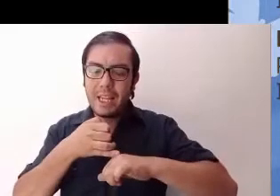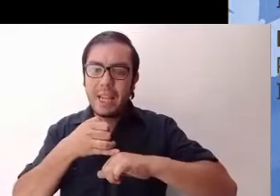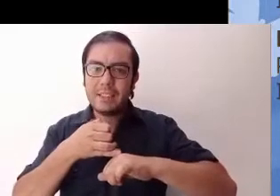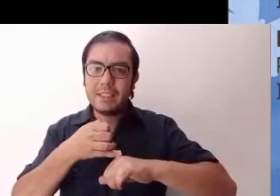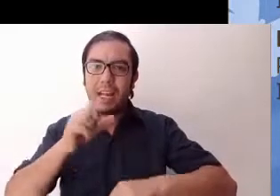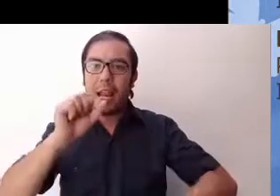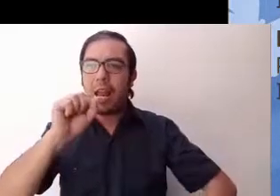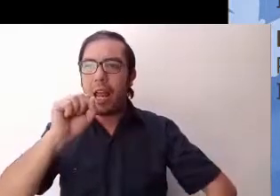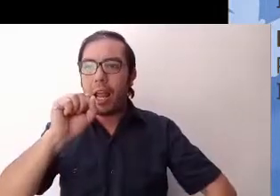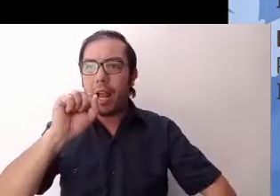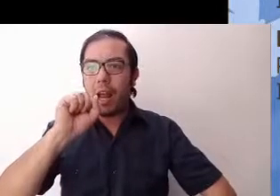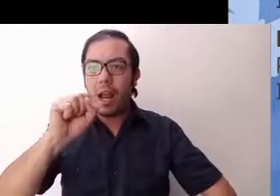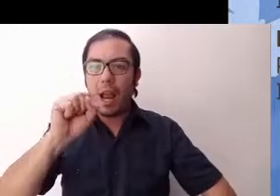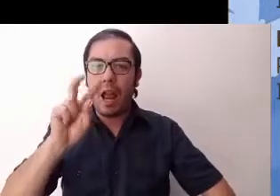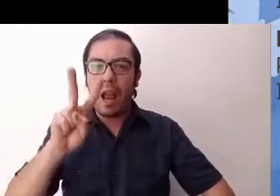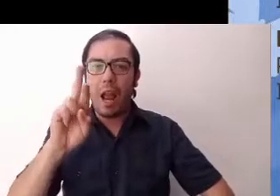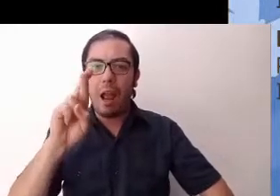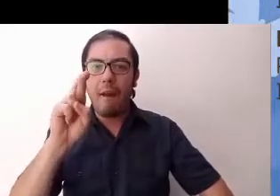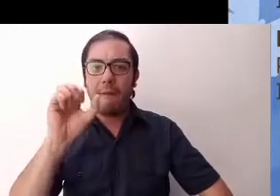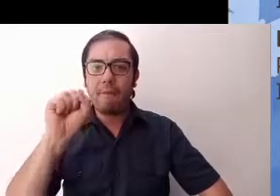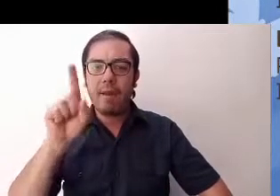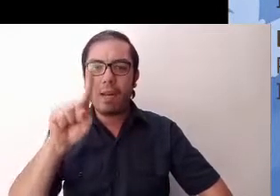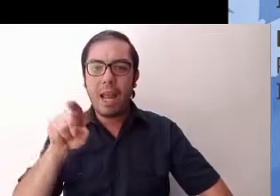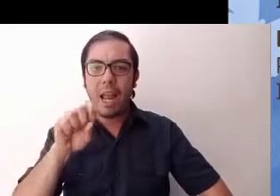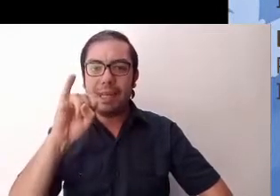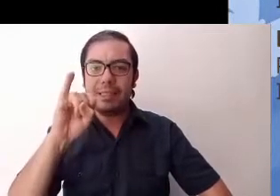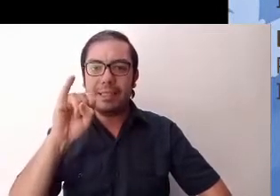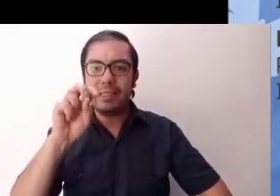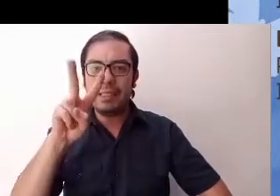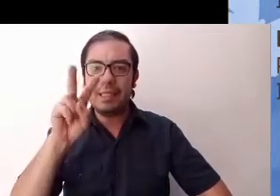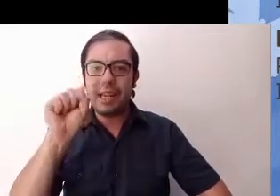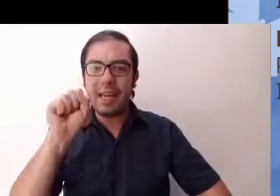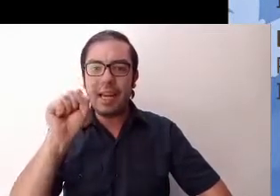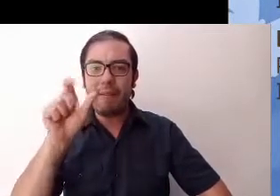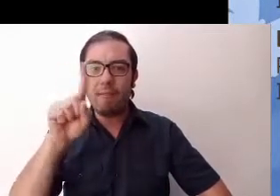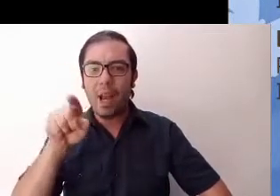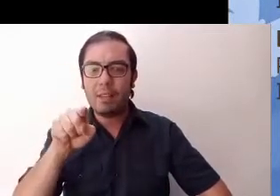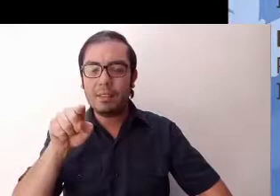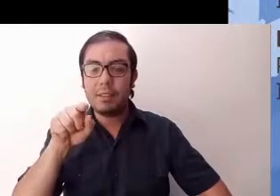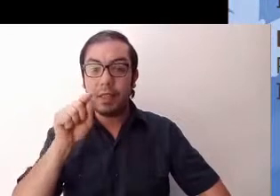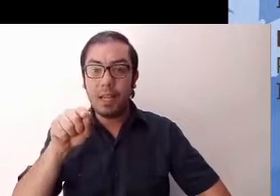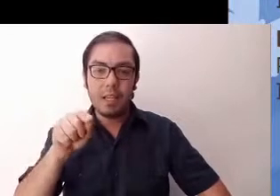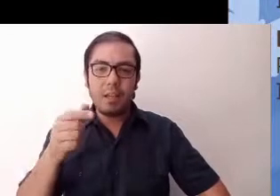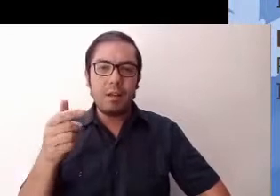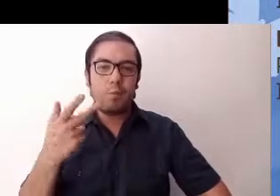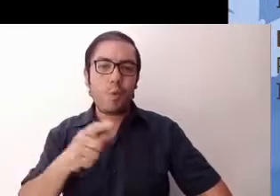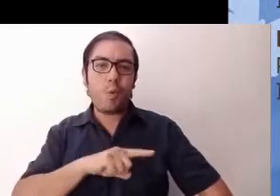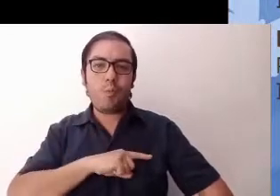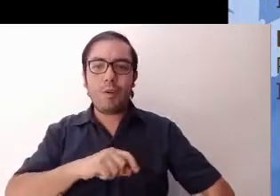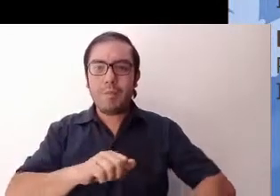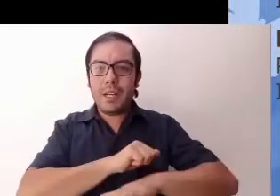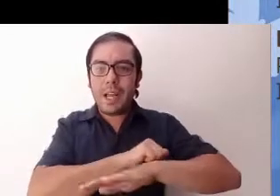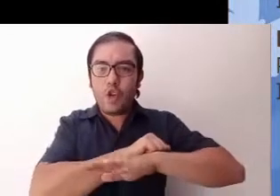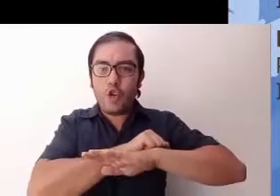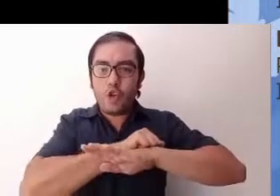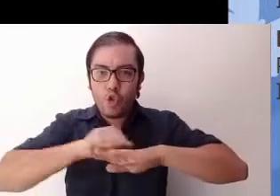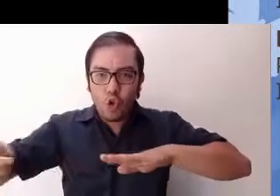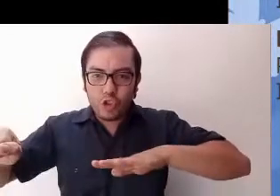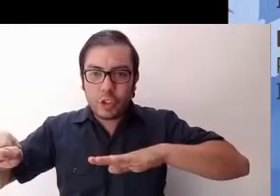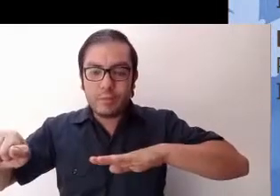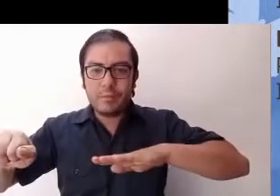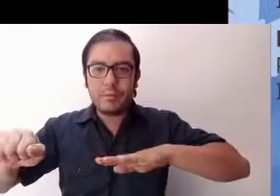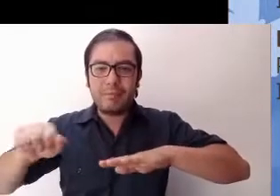importante porque ese roce es una de las heridas que más duelen. Ejemplo, si yo voy caminando por la calle, me